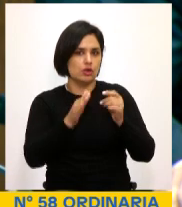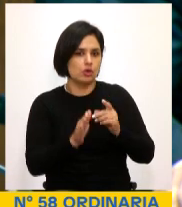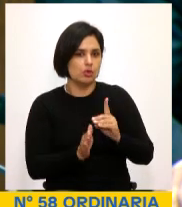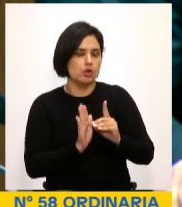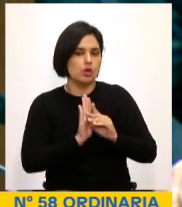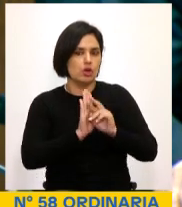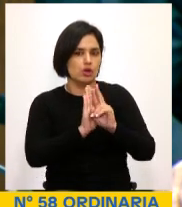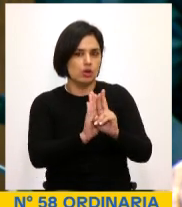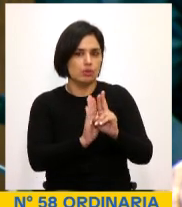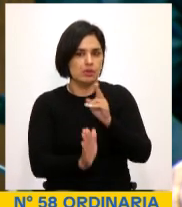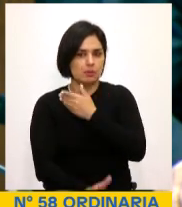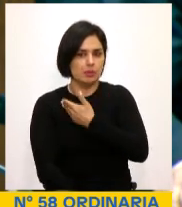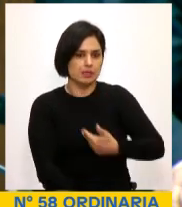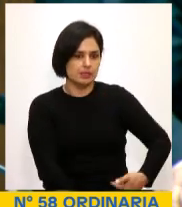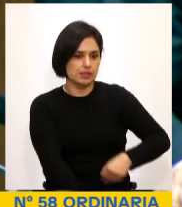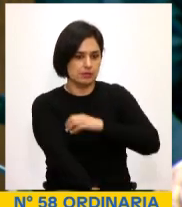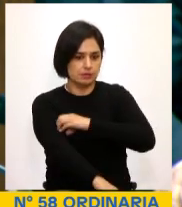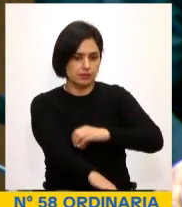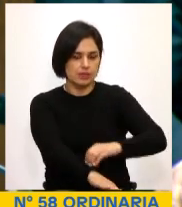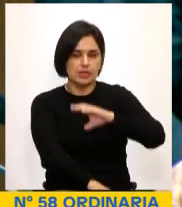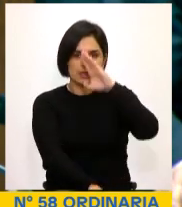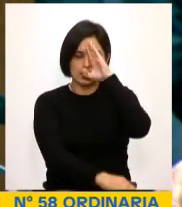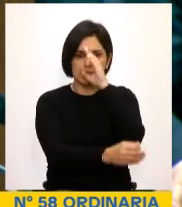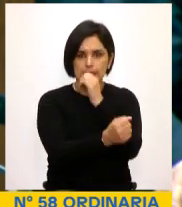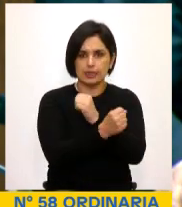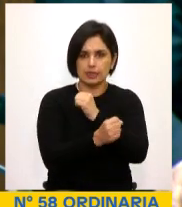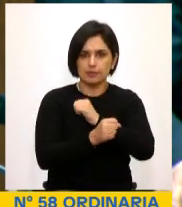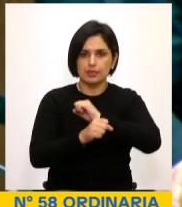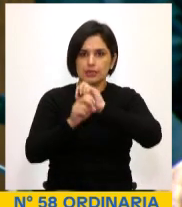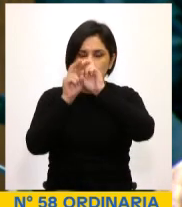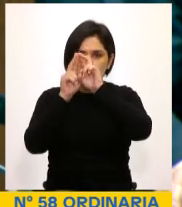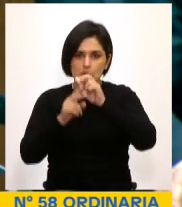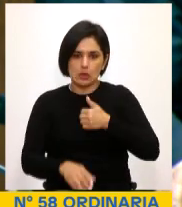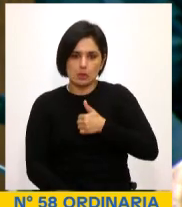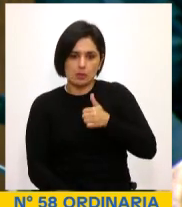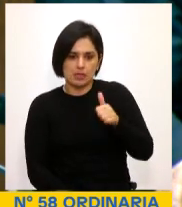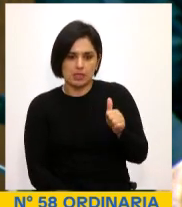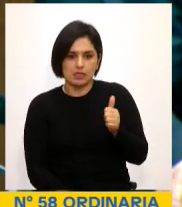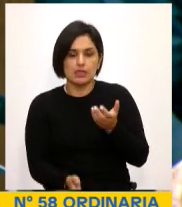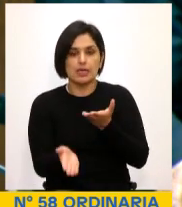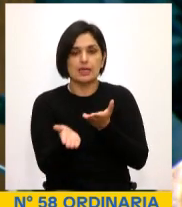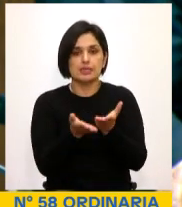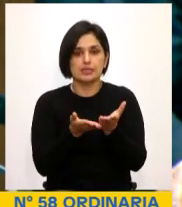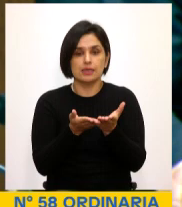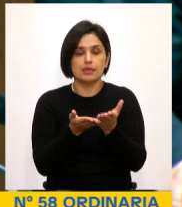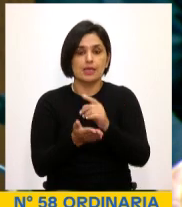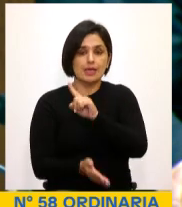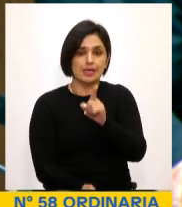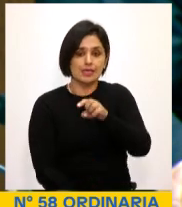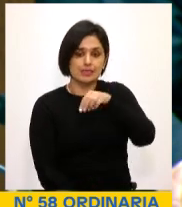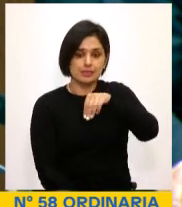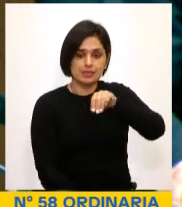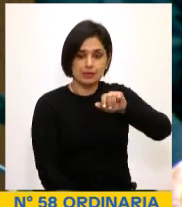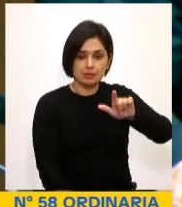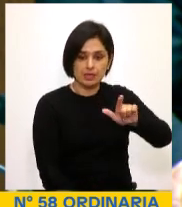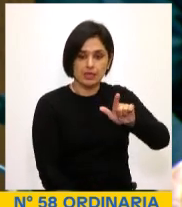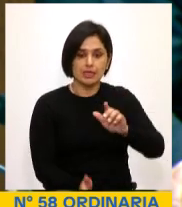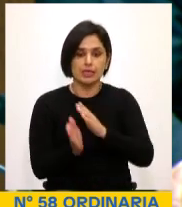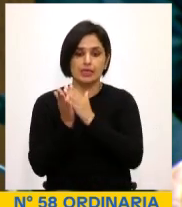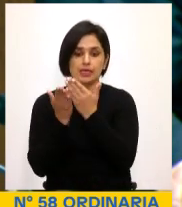presidenciales regionales carabineros de chile la policía de investigaciones el servicio médico legal servicio de registro civil de